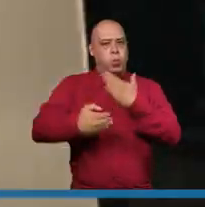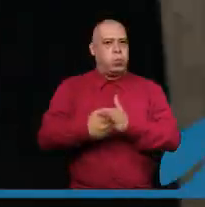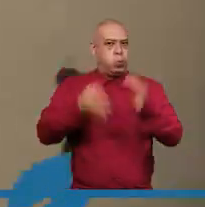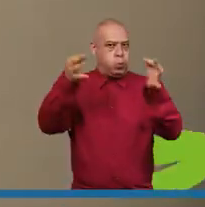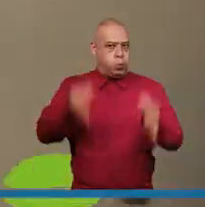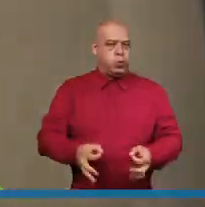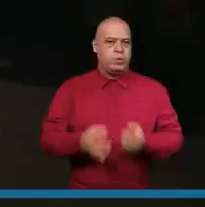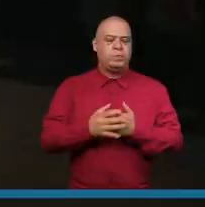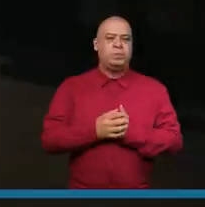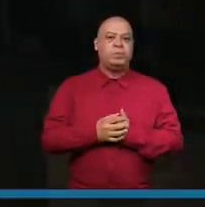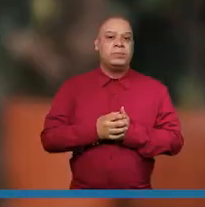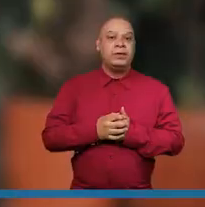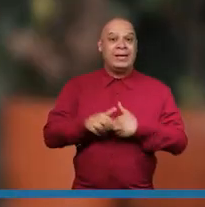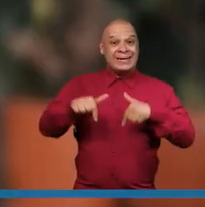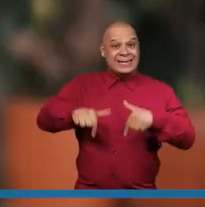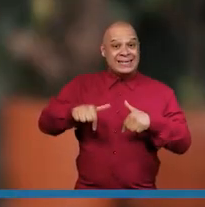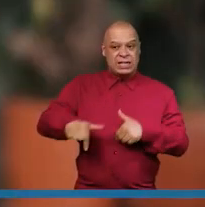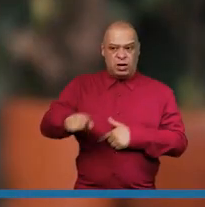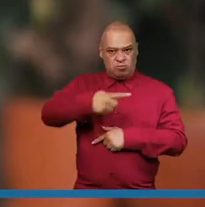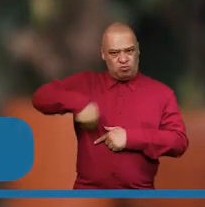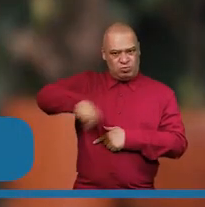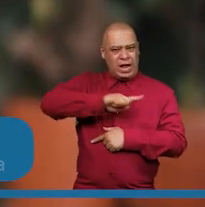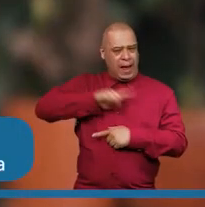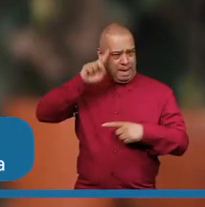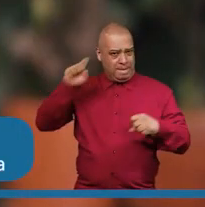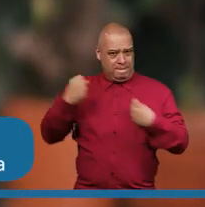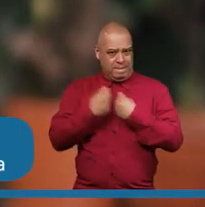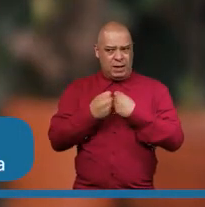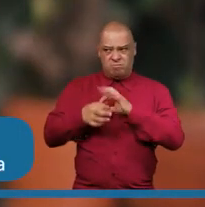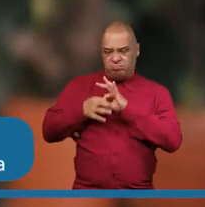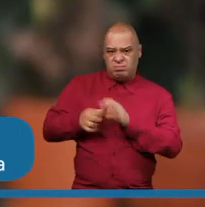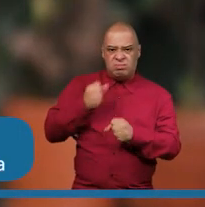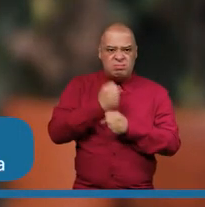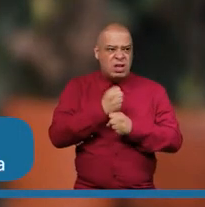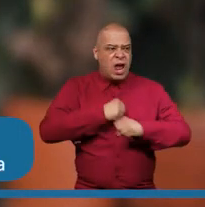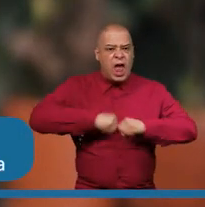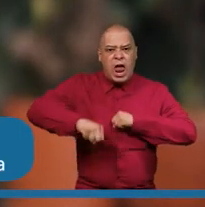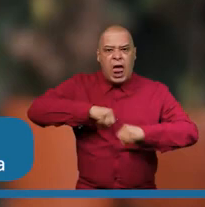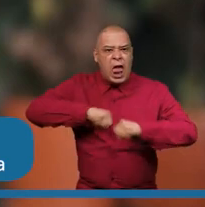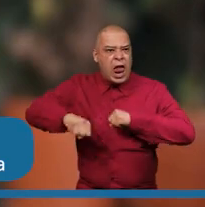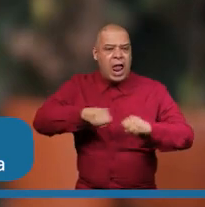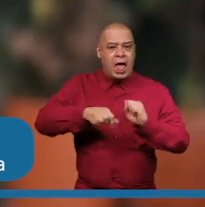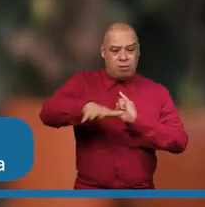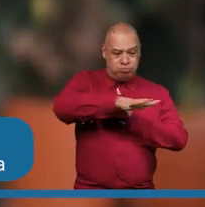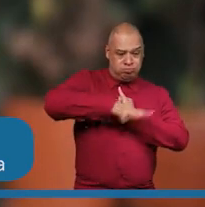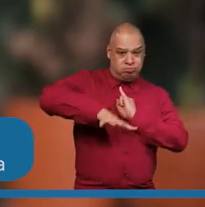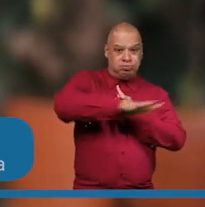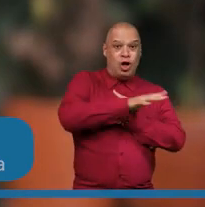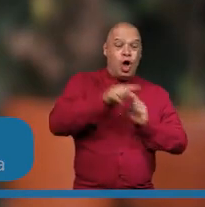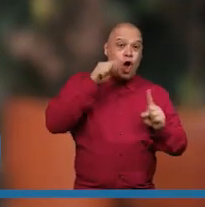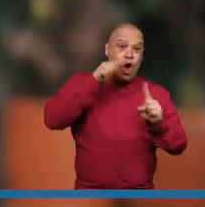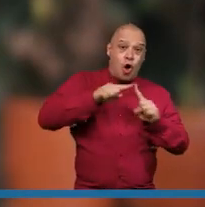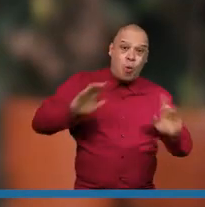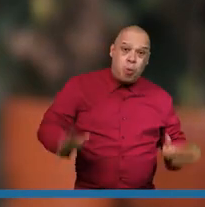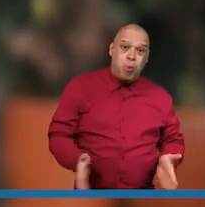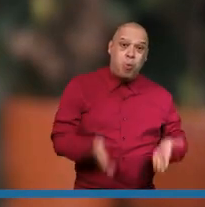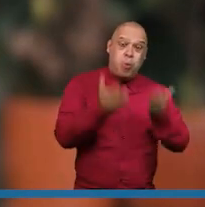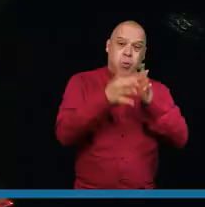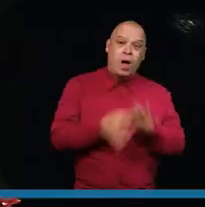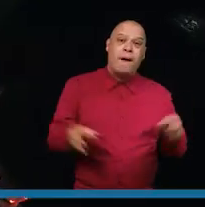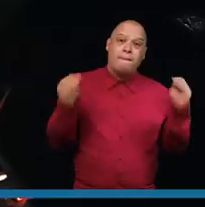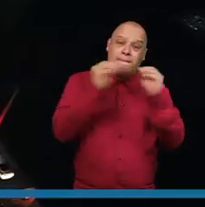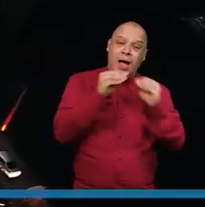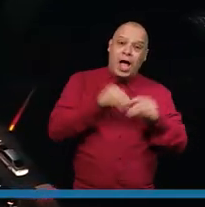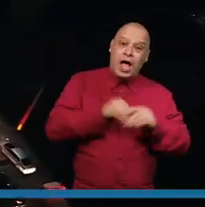ONU Habitat, en esa voluntad de trabajar desde la perspectiva metropolitana, ha promovido y está en el trabajo de